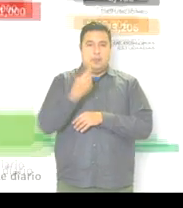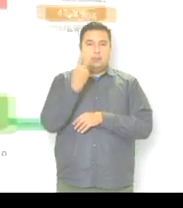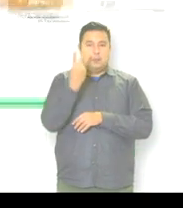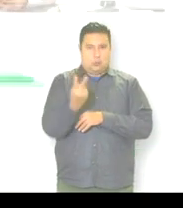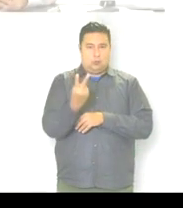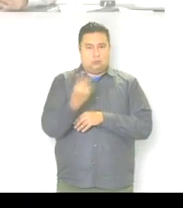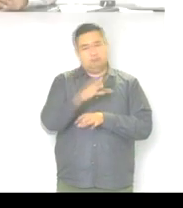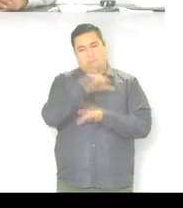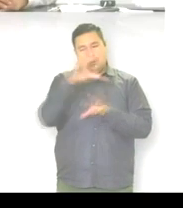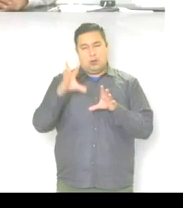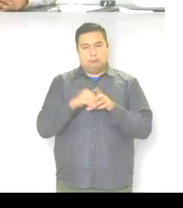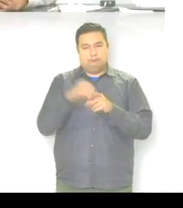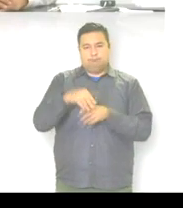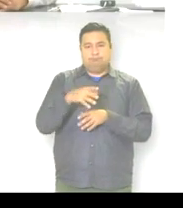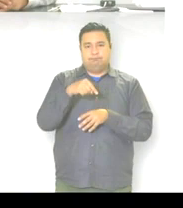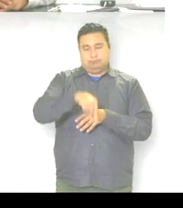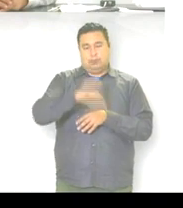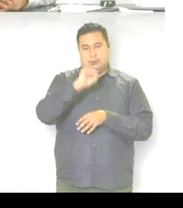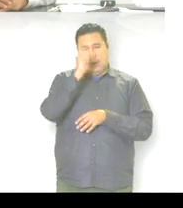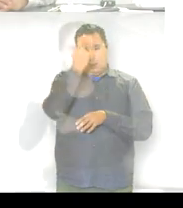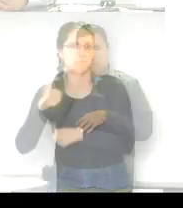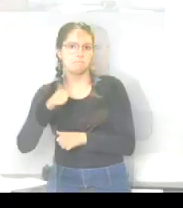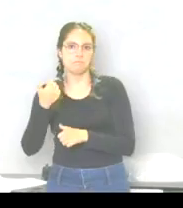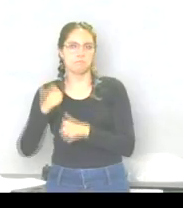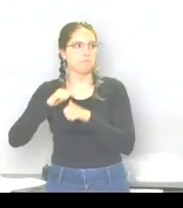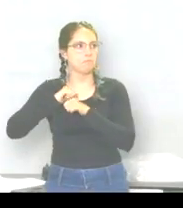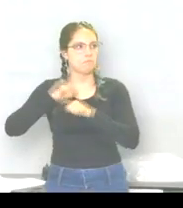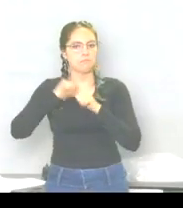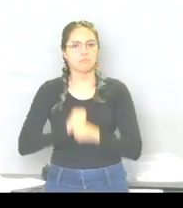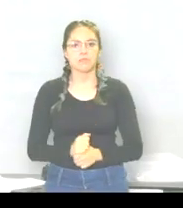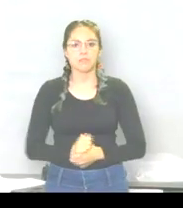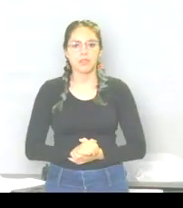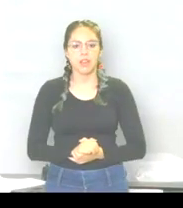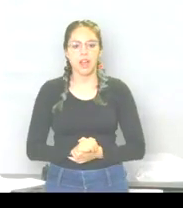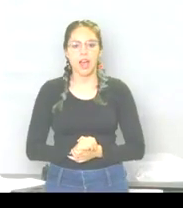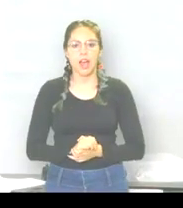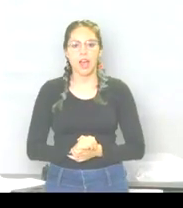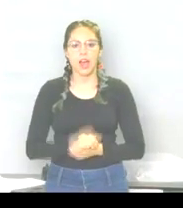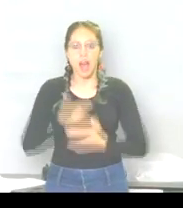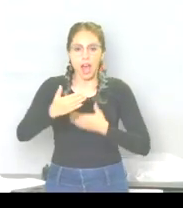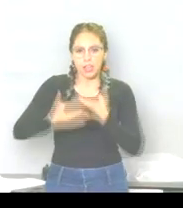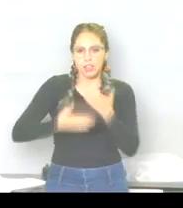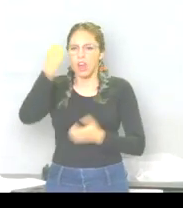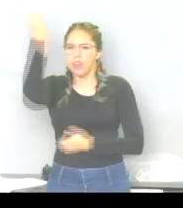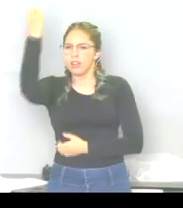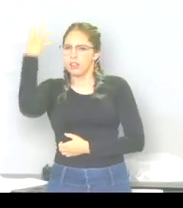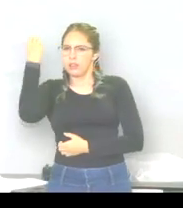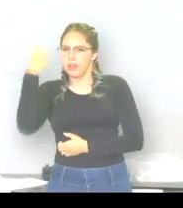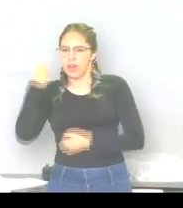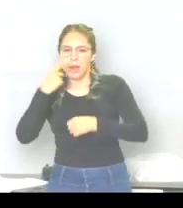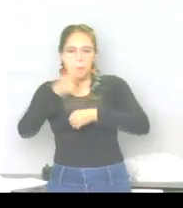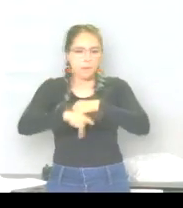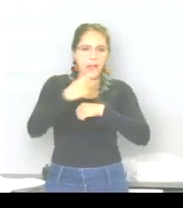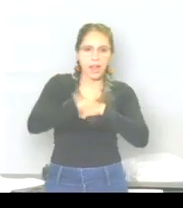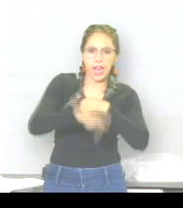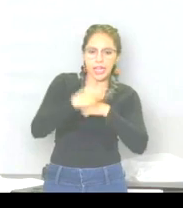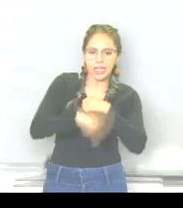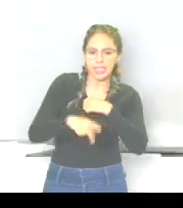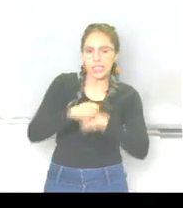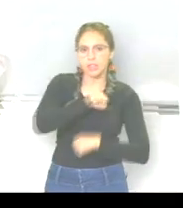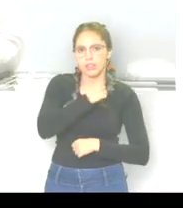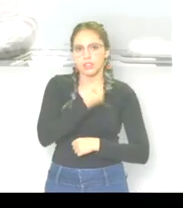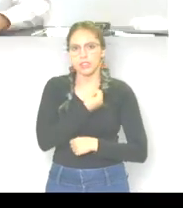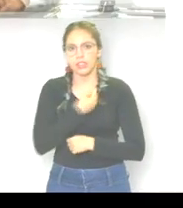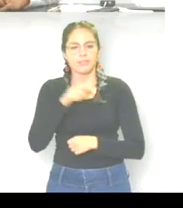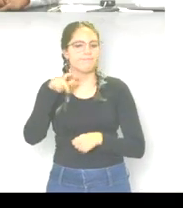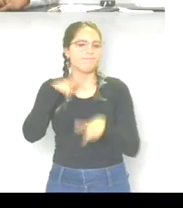19,422 casos acumulados aquí en San Luis Potosí. Y con relación al sistema de semáforo de riesgo sanitario, pues